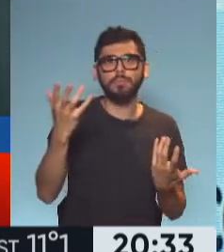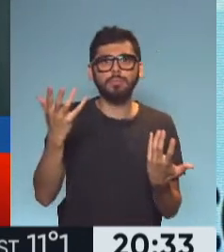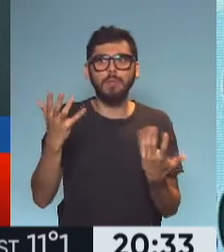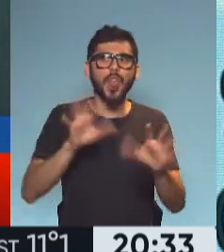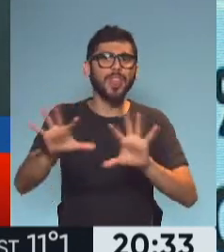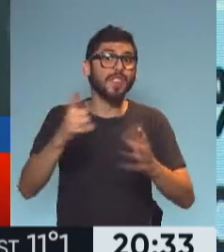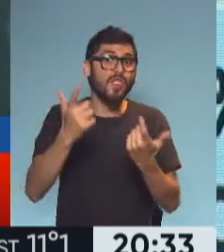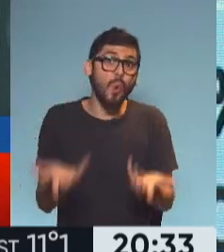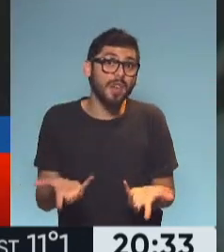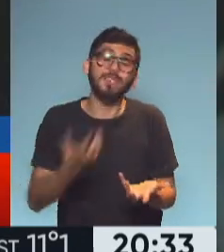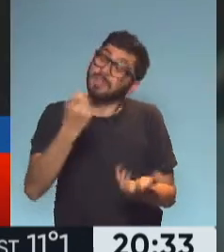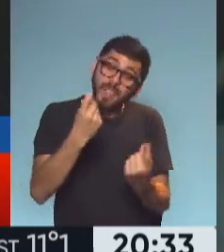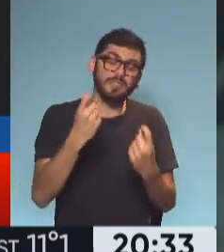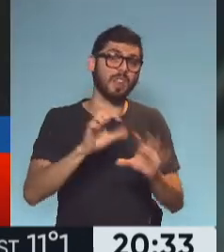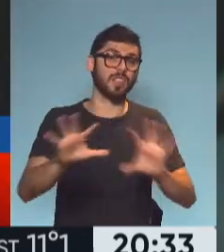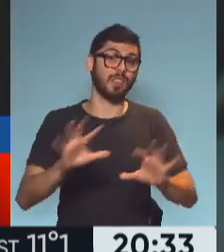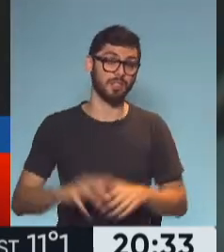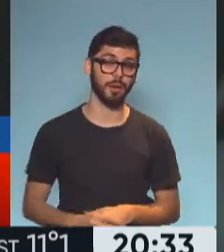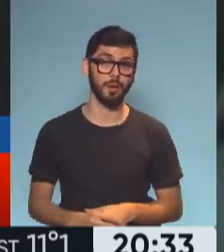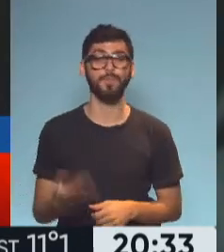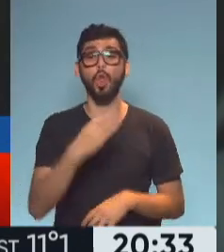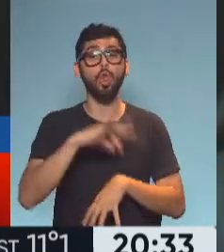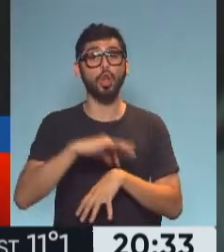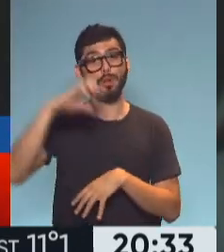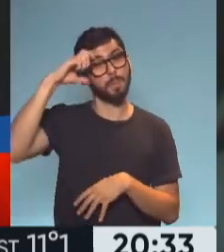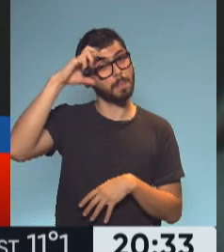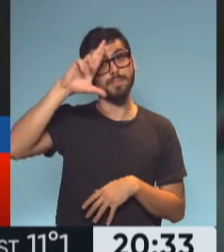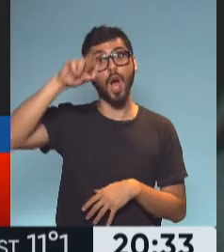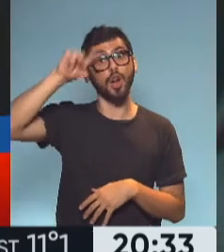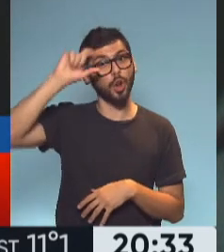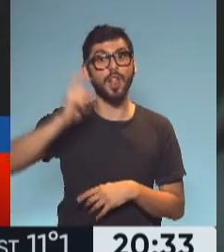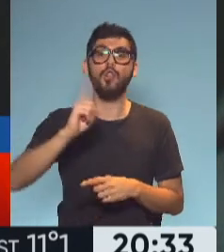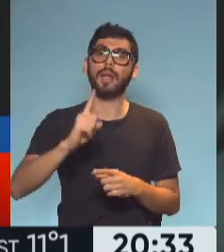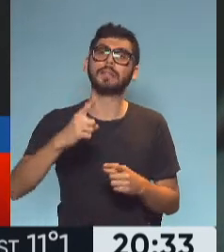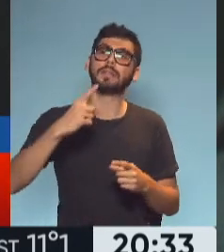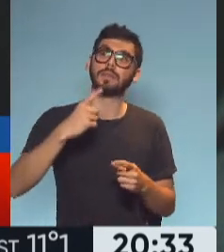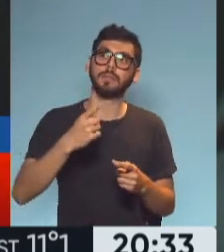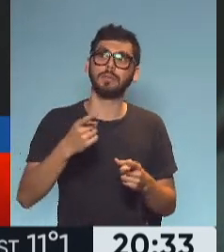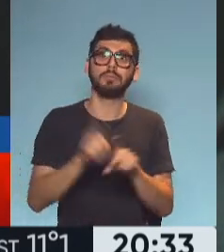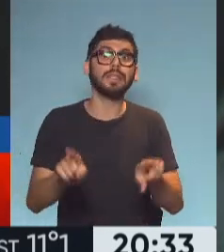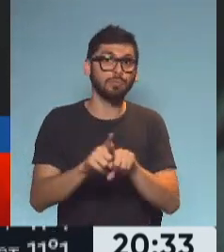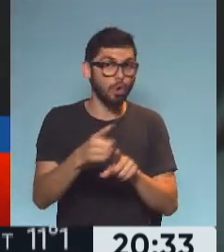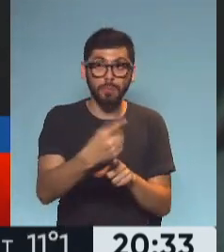distanciamiento. Lo dice el doctor Perrone, no es una receta reiterada, es la realidad